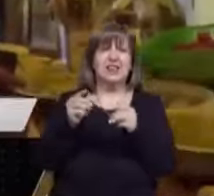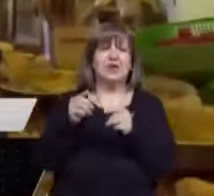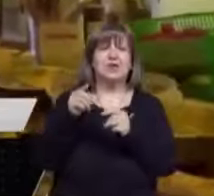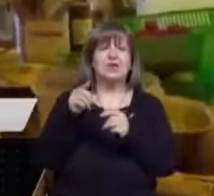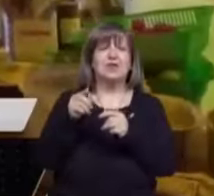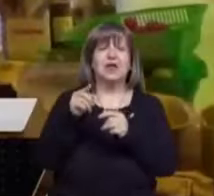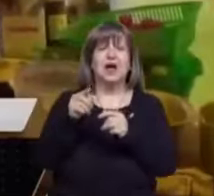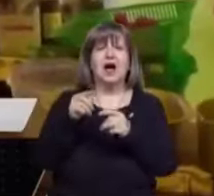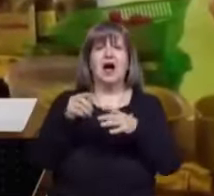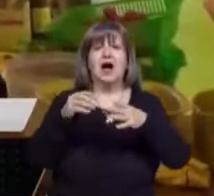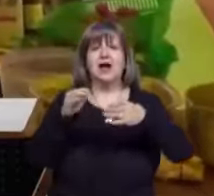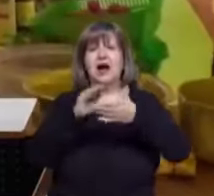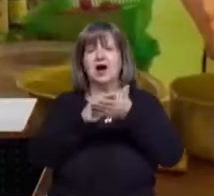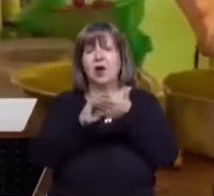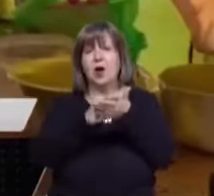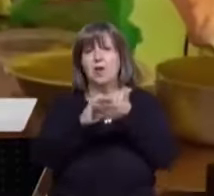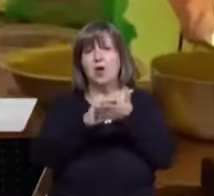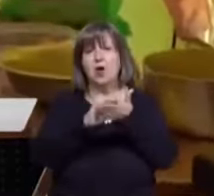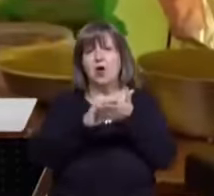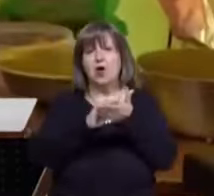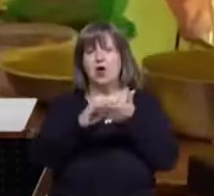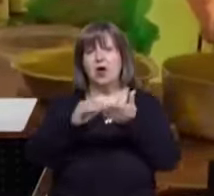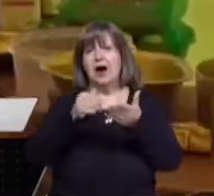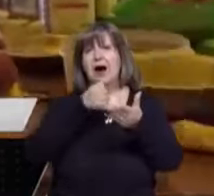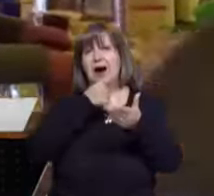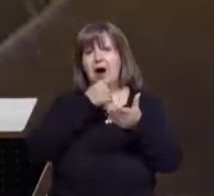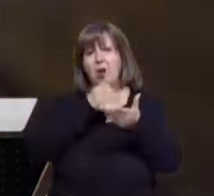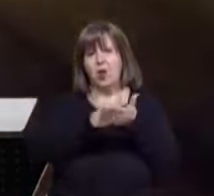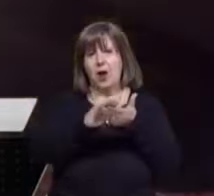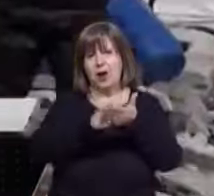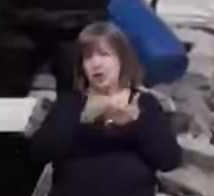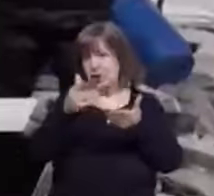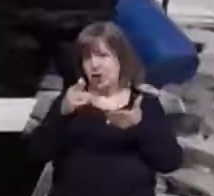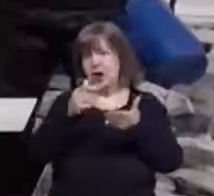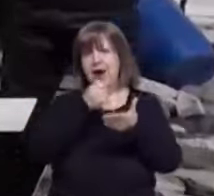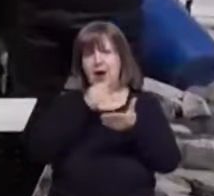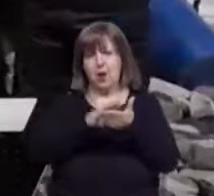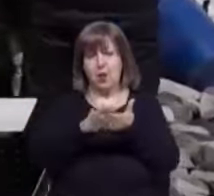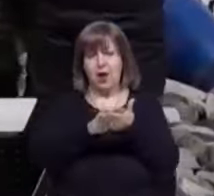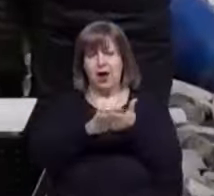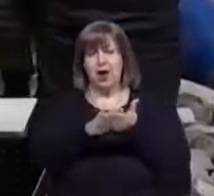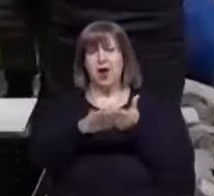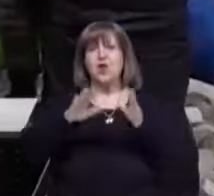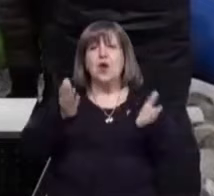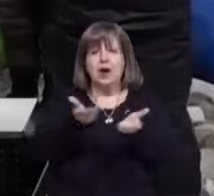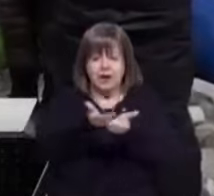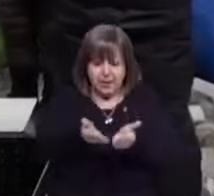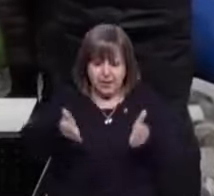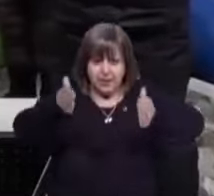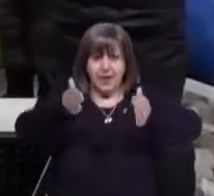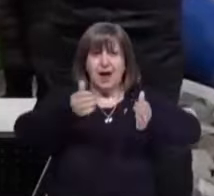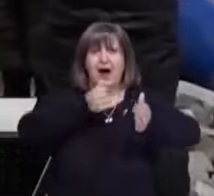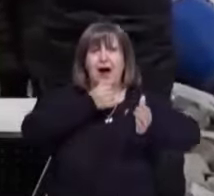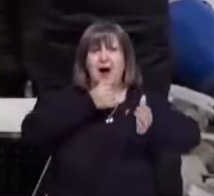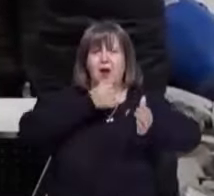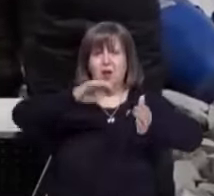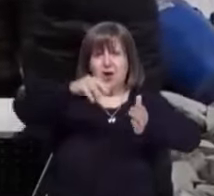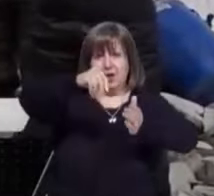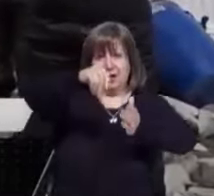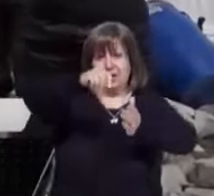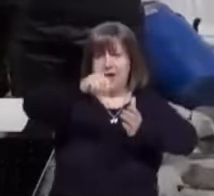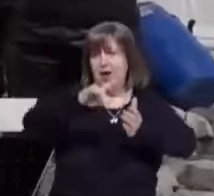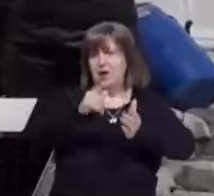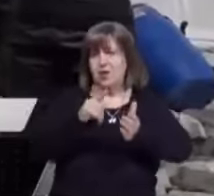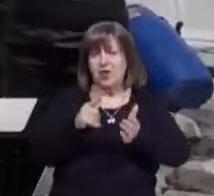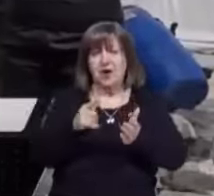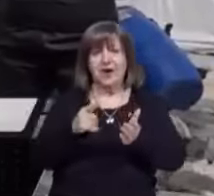hay bacha, se limpia todo agachado, y entendí por qué. Bueno, acá no tienen bacha. Hemos intentado, Wilena ha intentado de